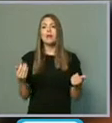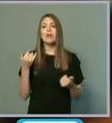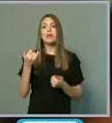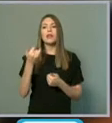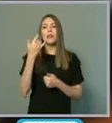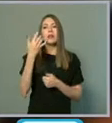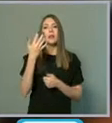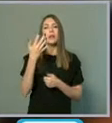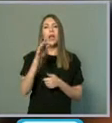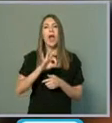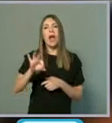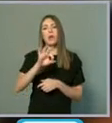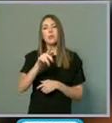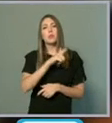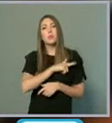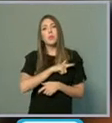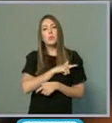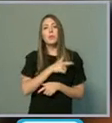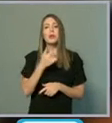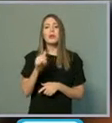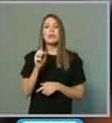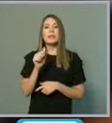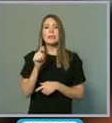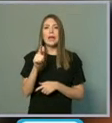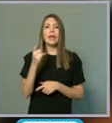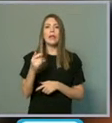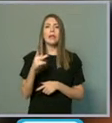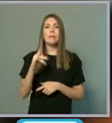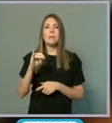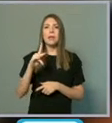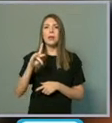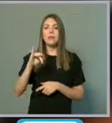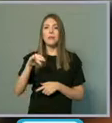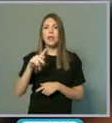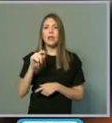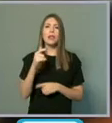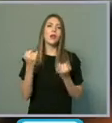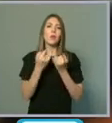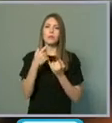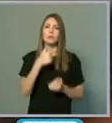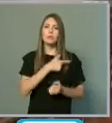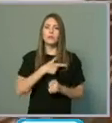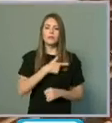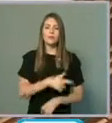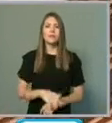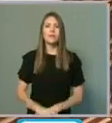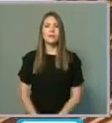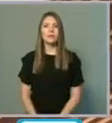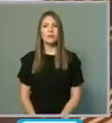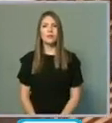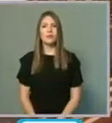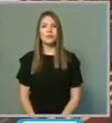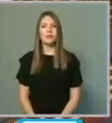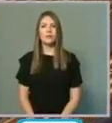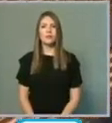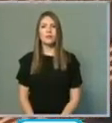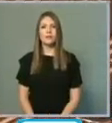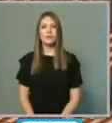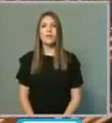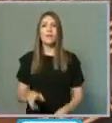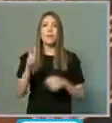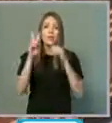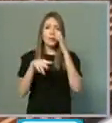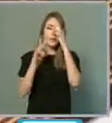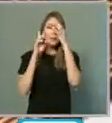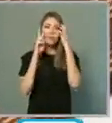molido, aceite al gusto y finalmente sal y pimienta al gusto. Y Sí, ahora sí. ahí están, la verdad es que se ven